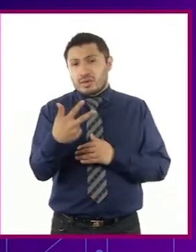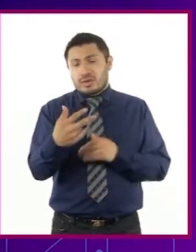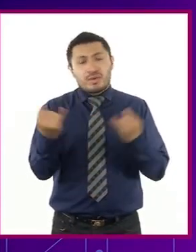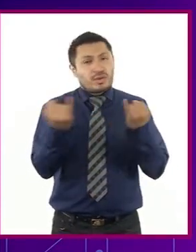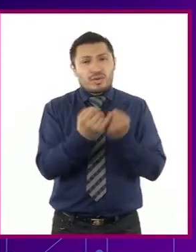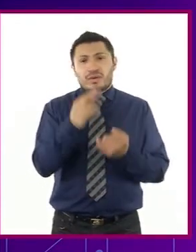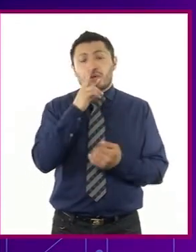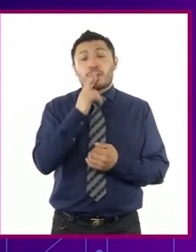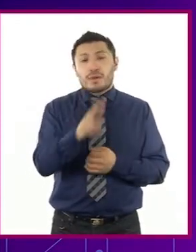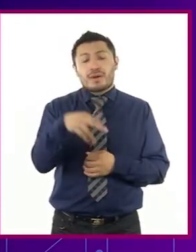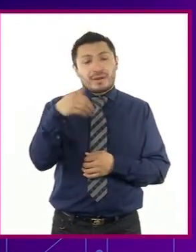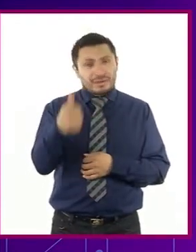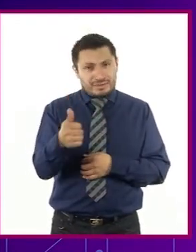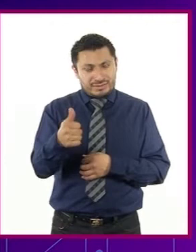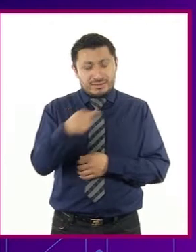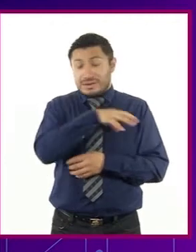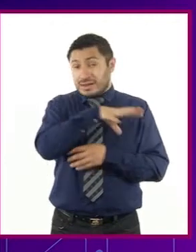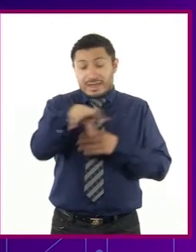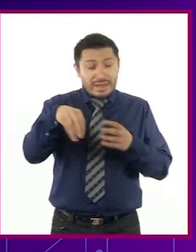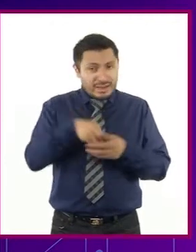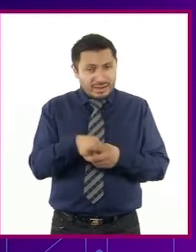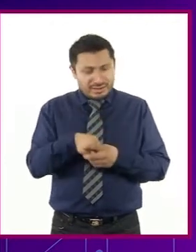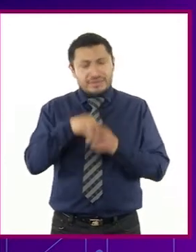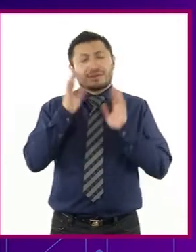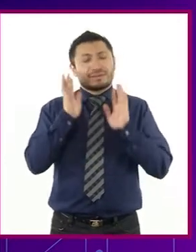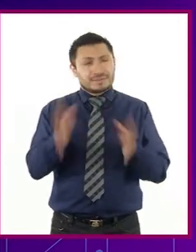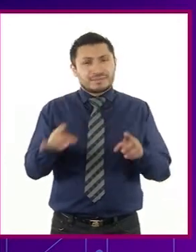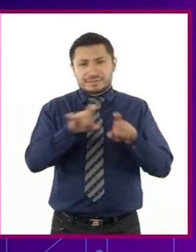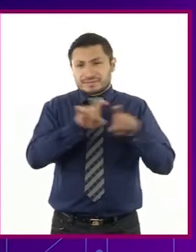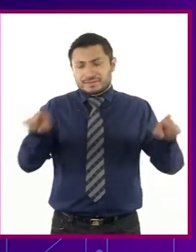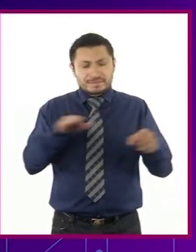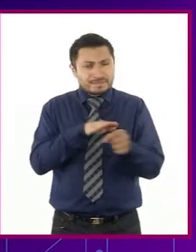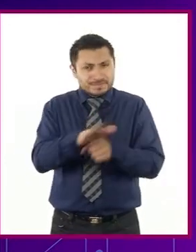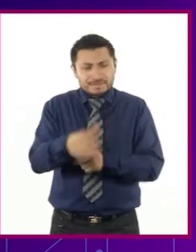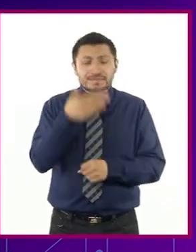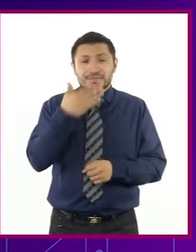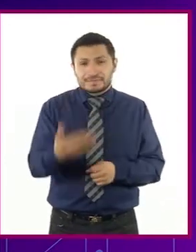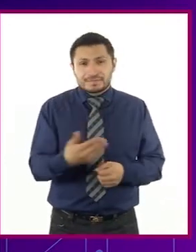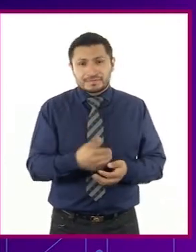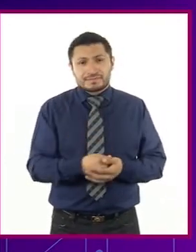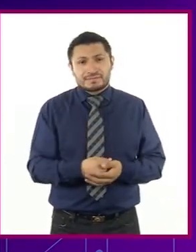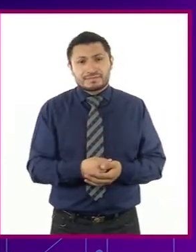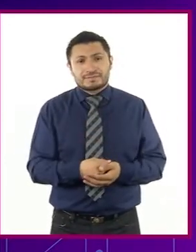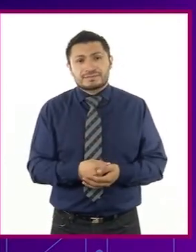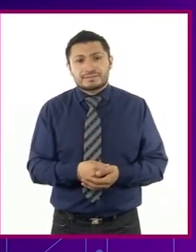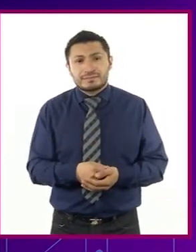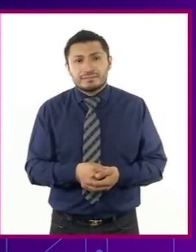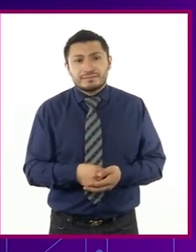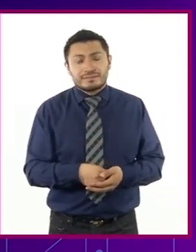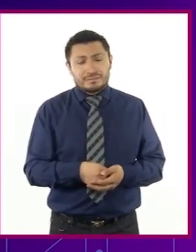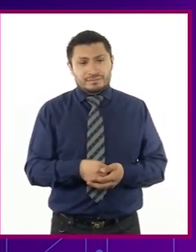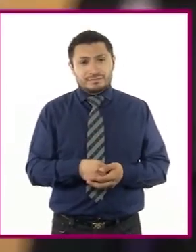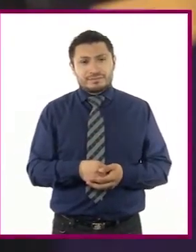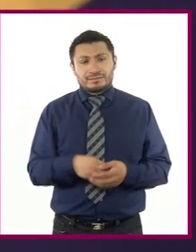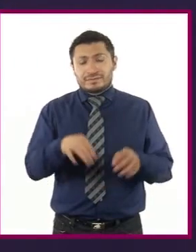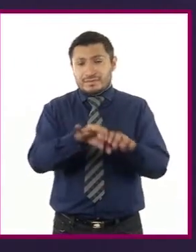igual a 6. Y con este resultado, se ha completado el registro de datos de la tabla del conjunto de datos